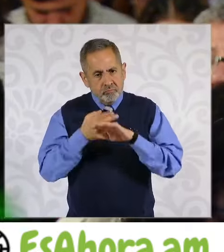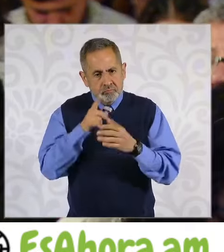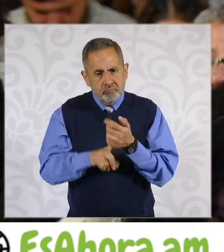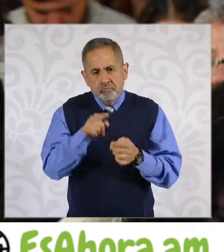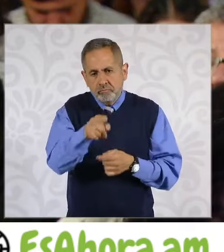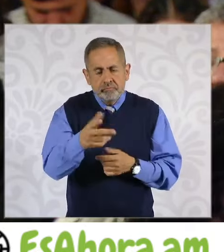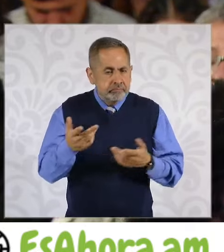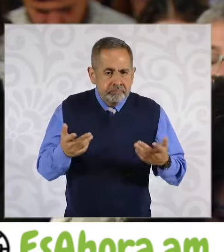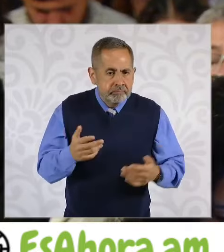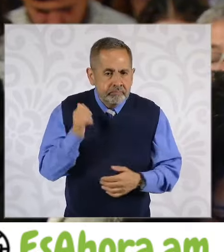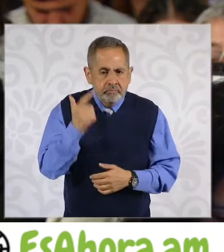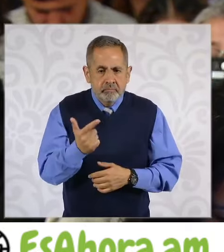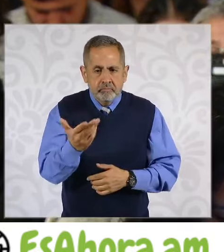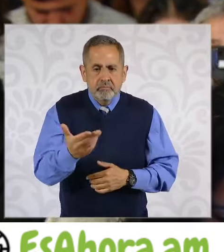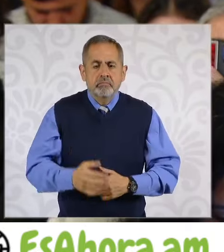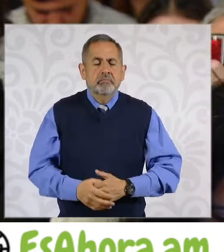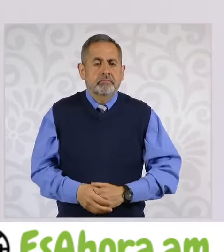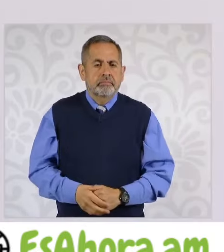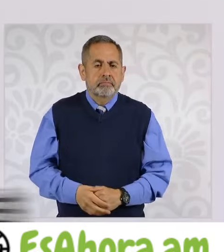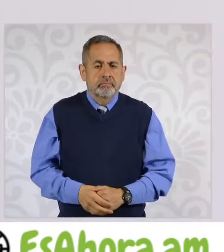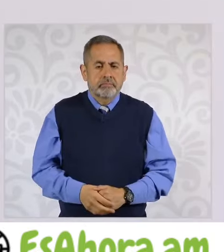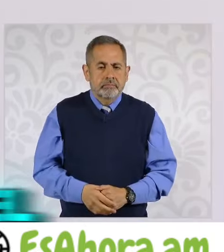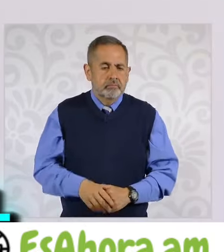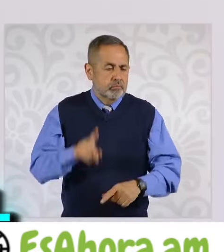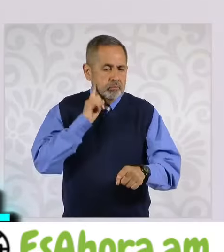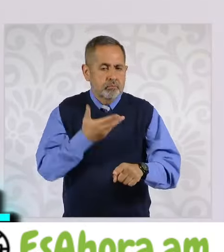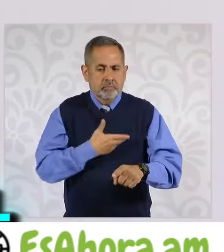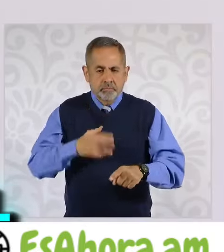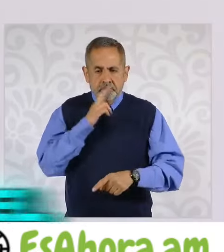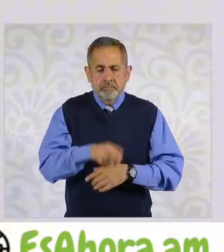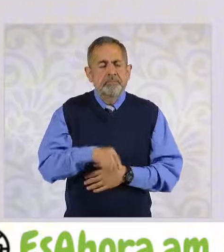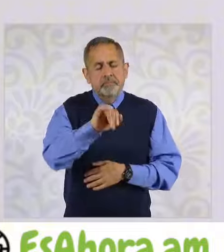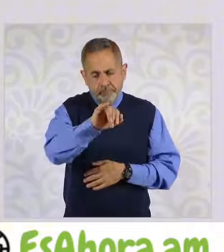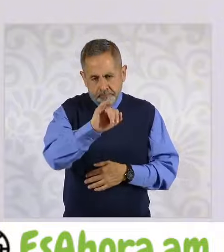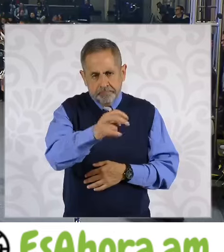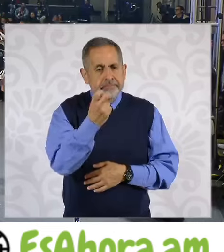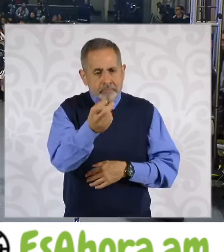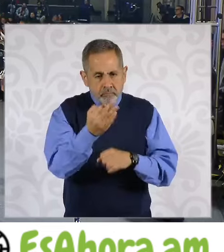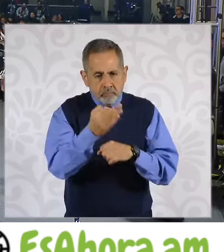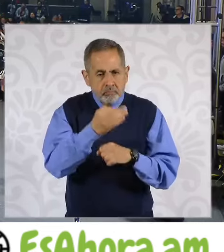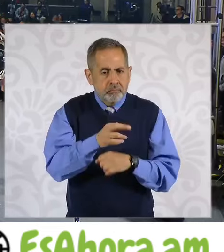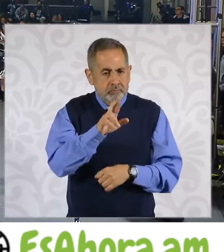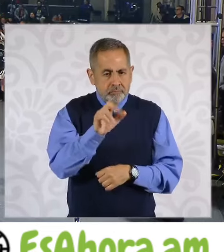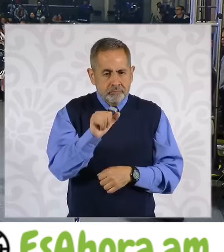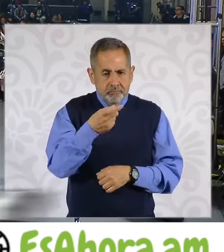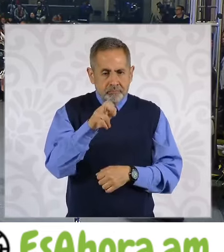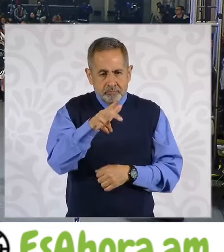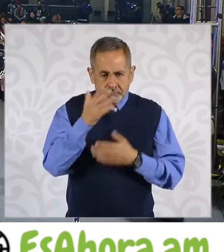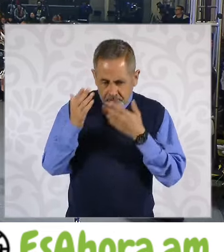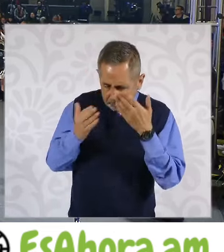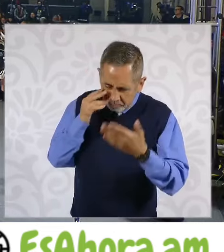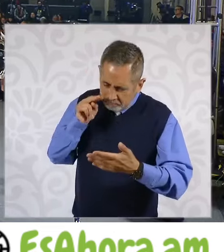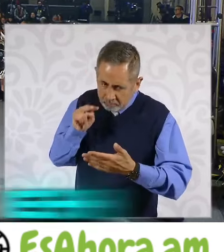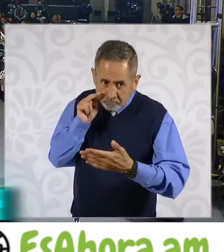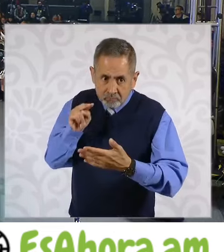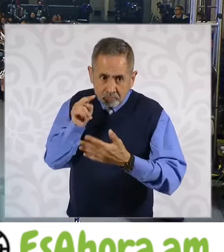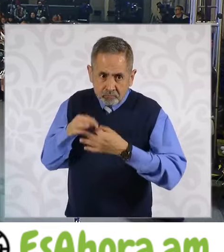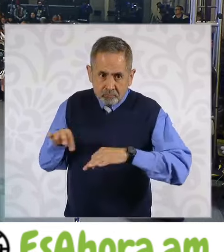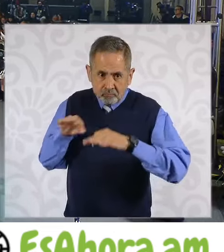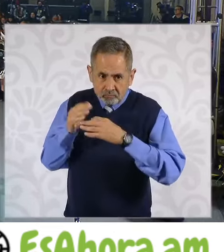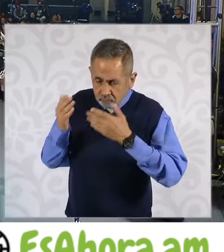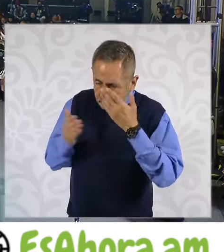secretaría. Sí, es parte de lo que está revisando Raquel. Tiene una parte buena y